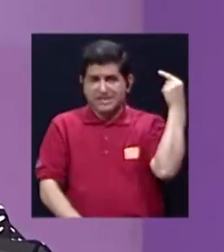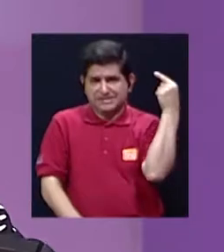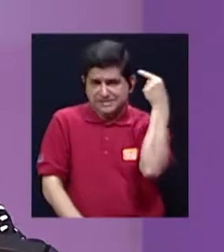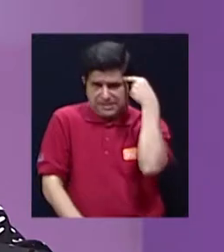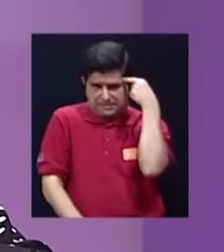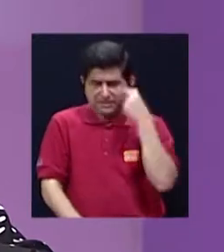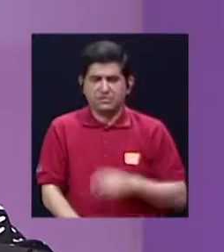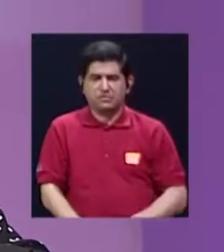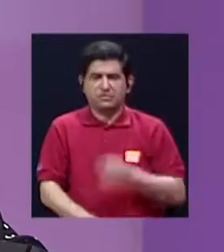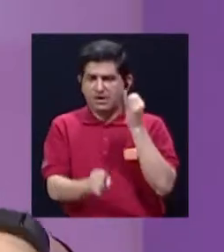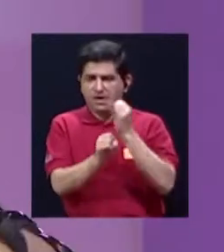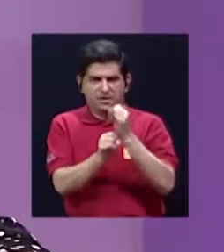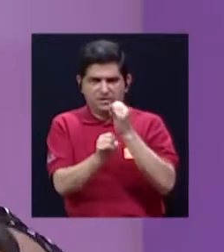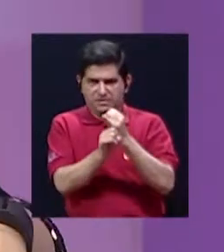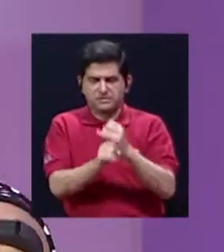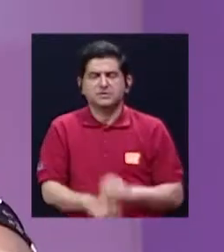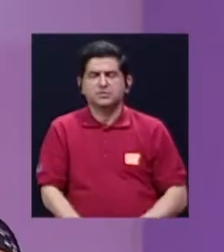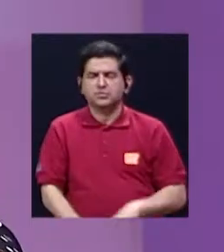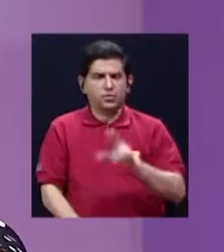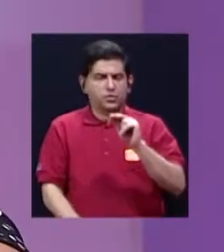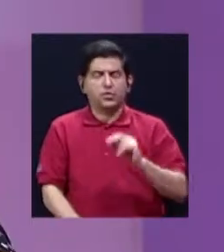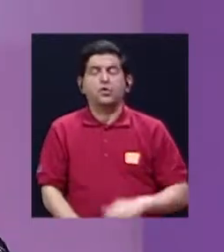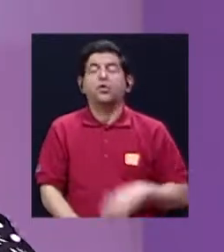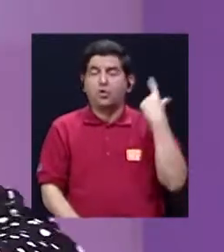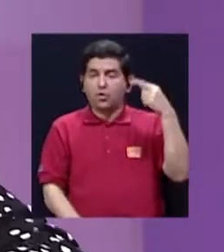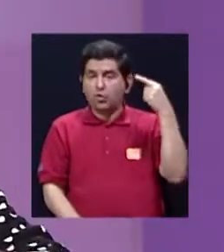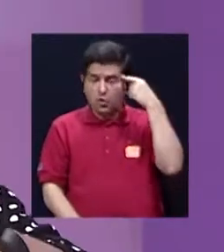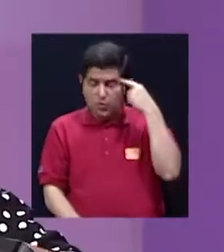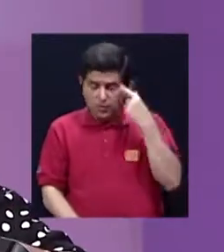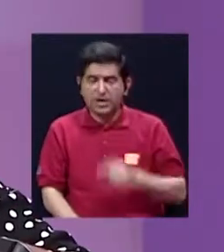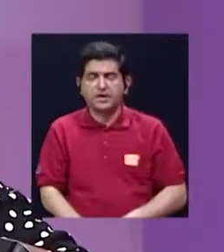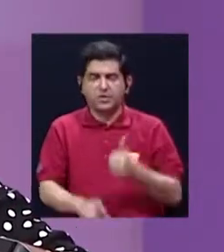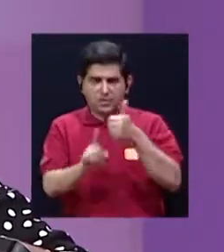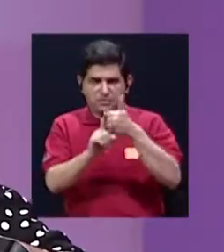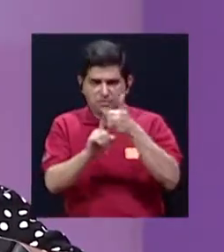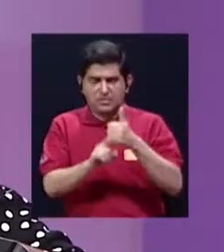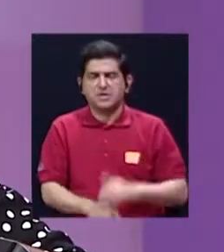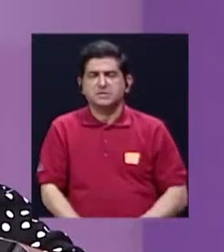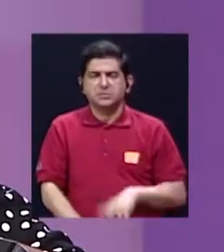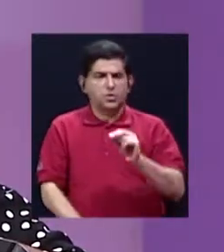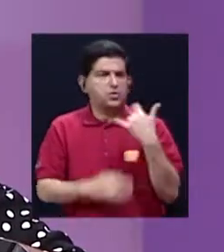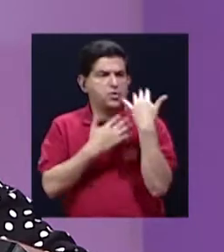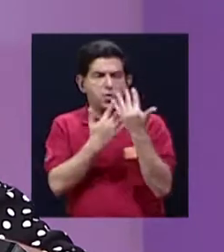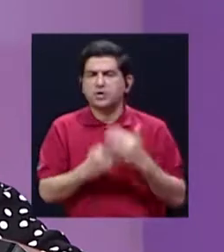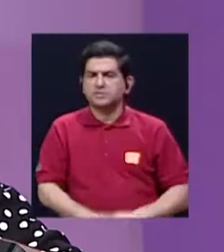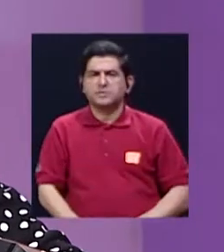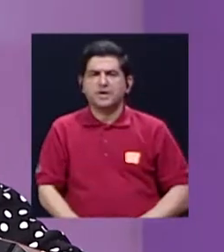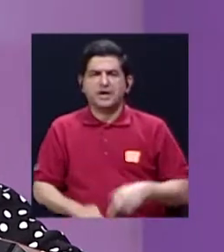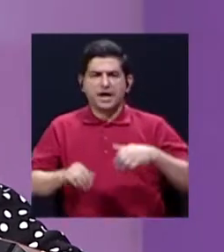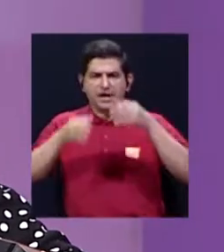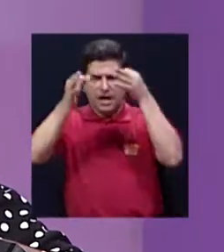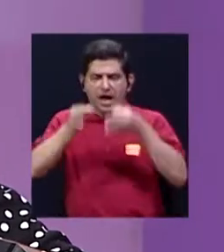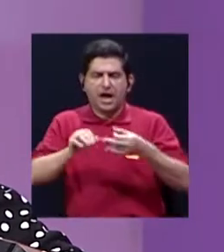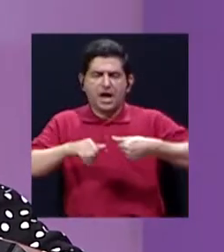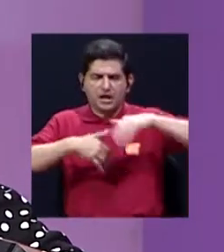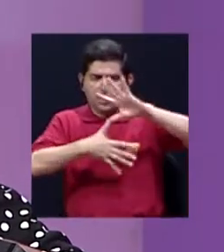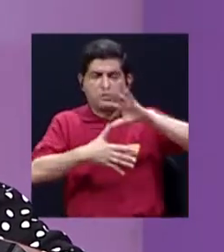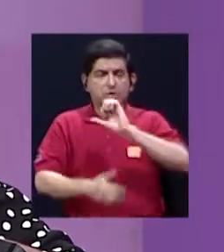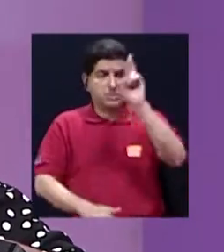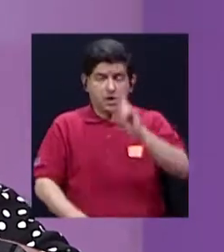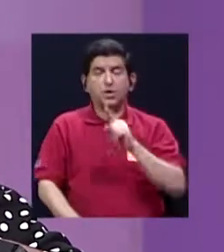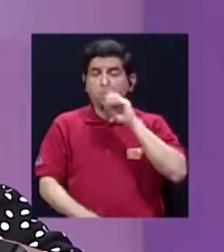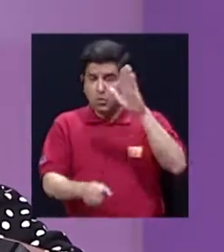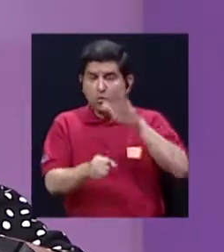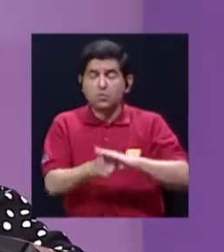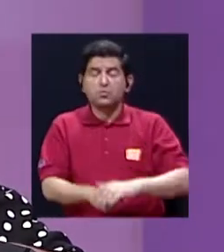que el Estado en sí no tiene que esperar ni siquiera a que la Comisión o la Corte Interamericana le diga qué hacer. Costa Rica podría cumplir con